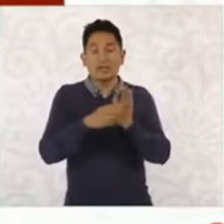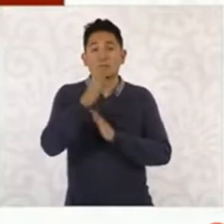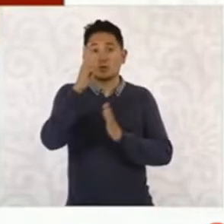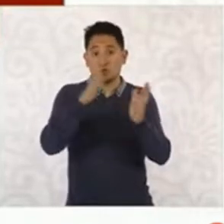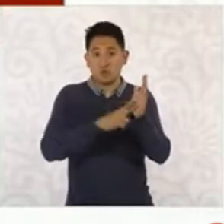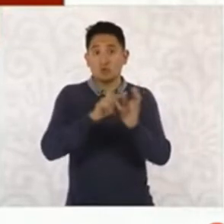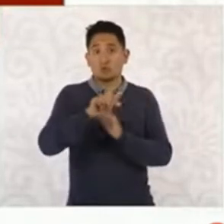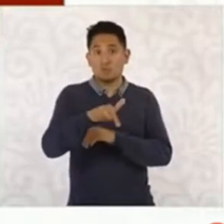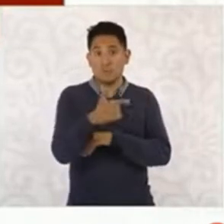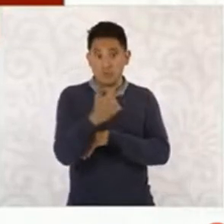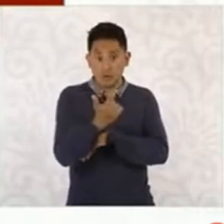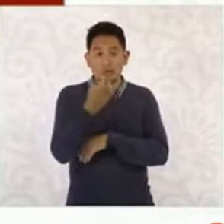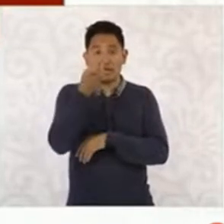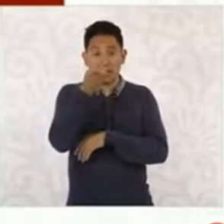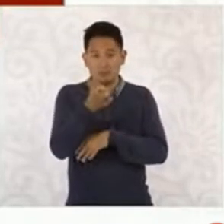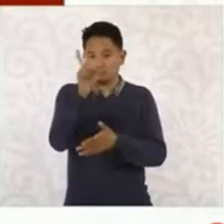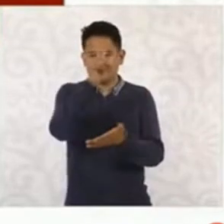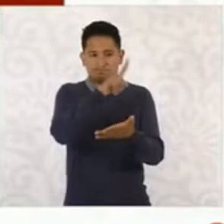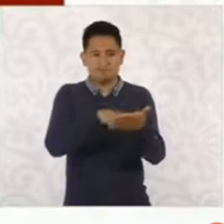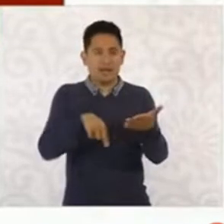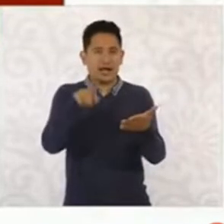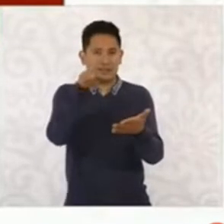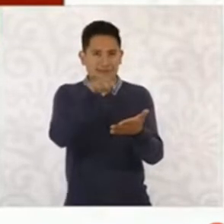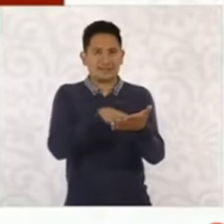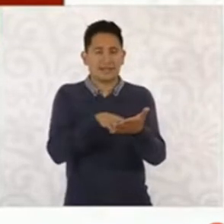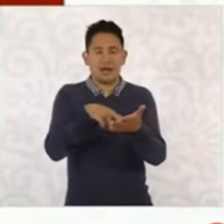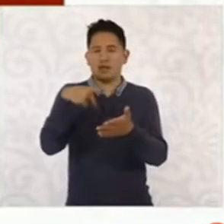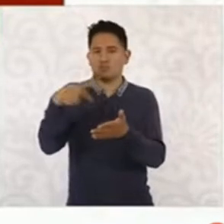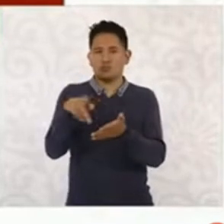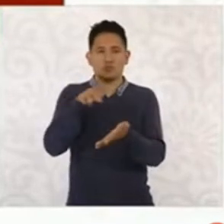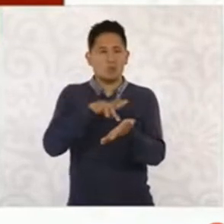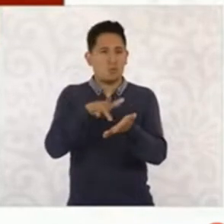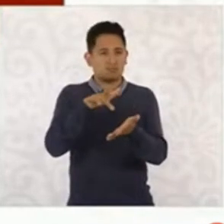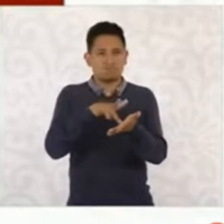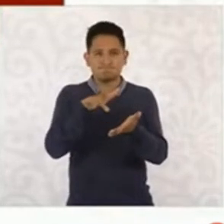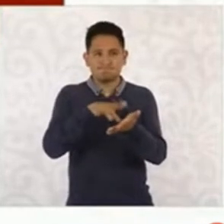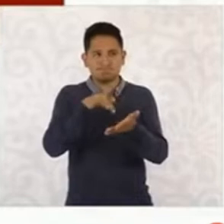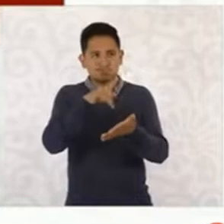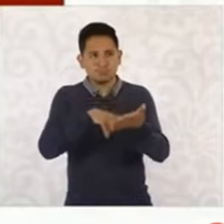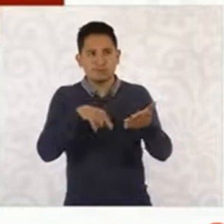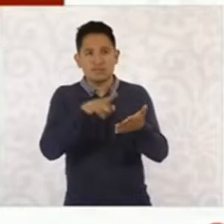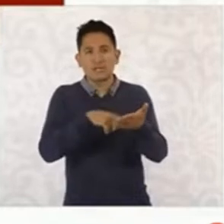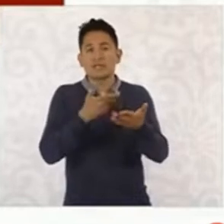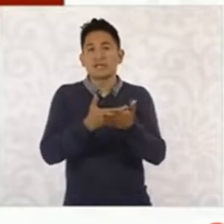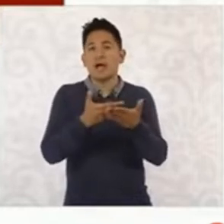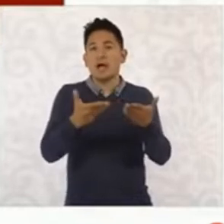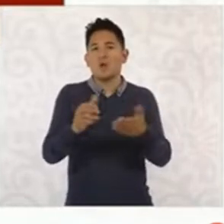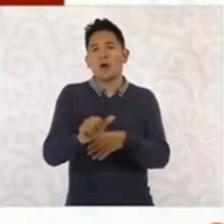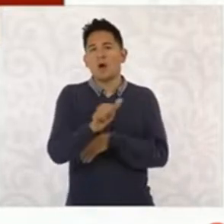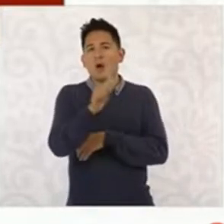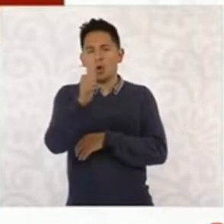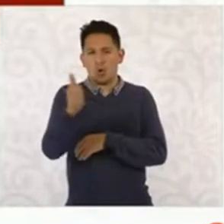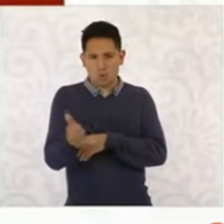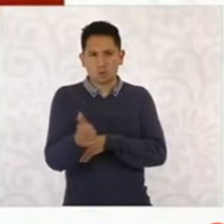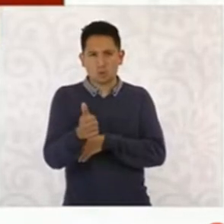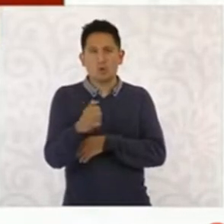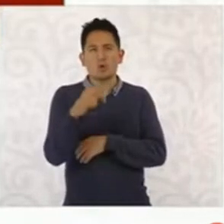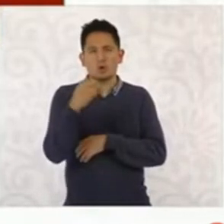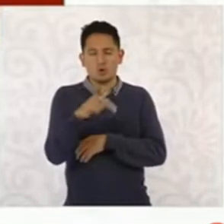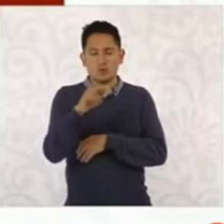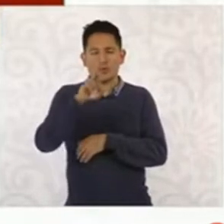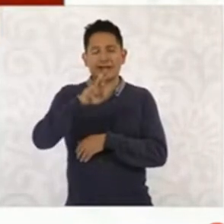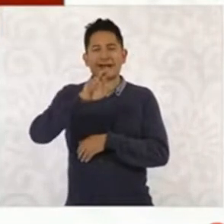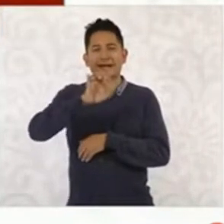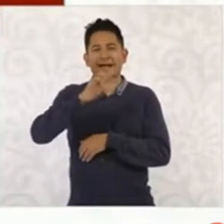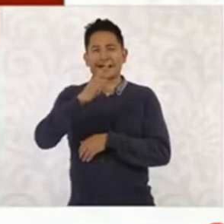lo cancelan y lo que lo sustituye es un nuevo régimen que se llama régimen opcional para